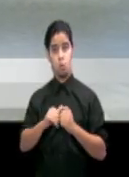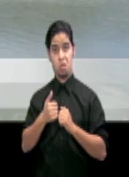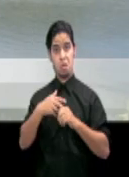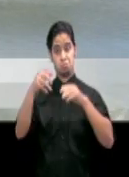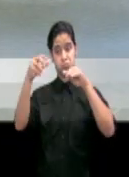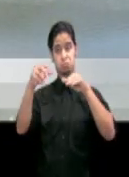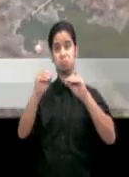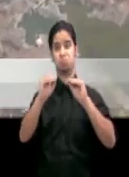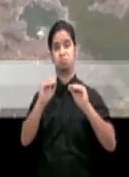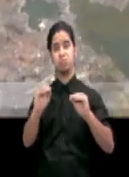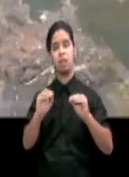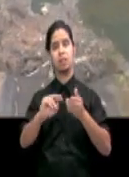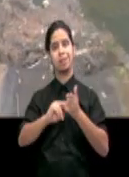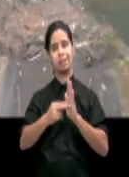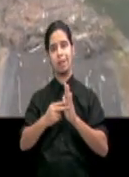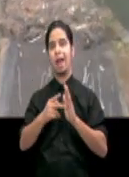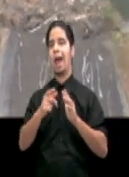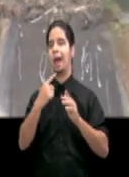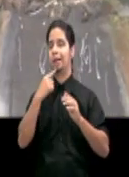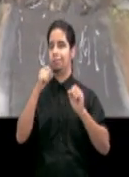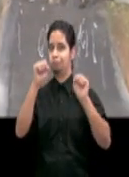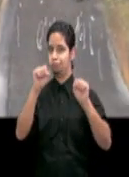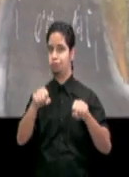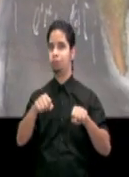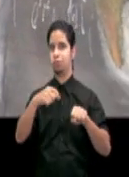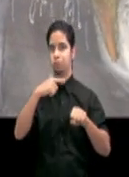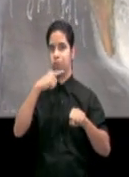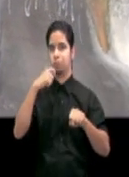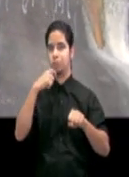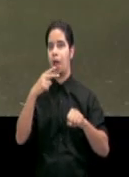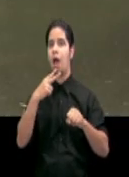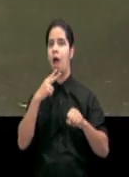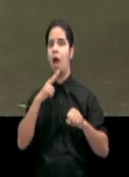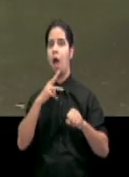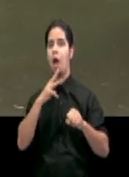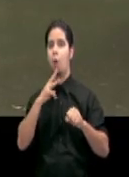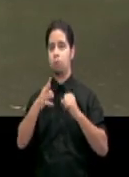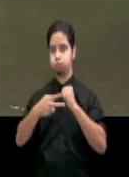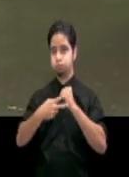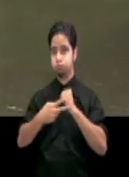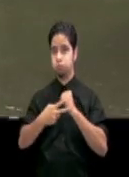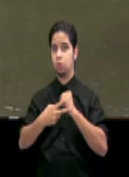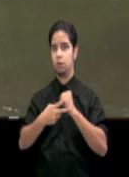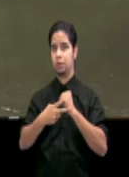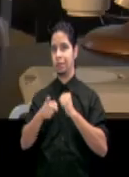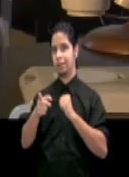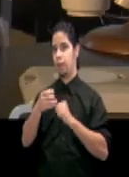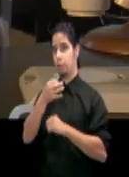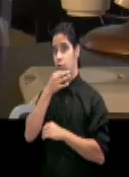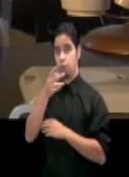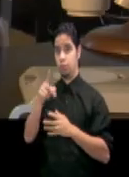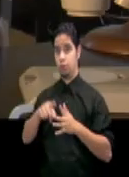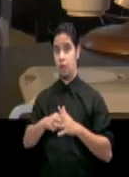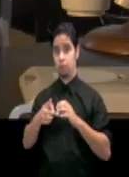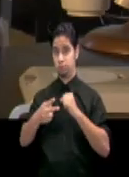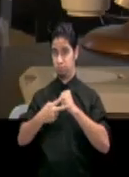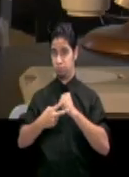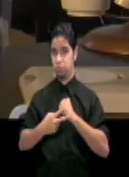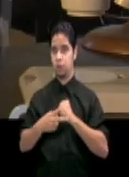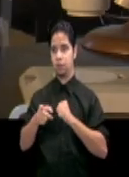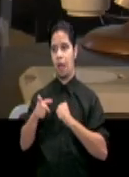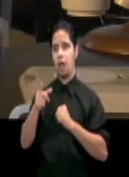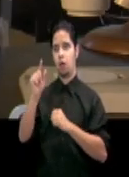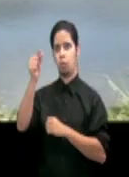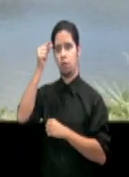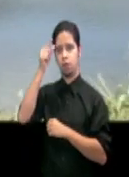isla, la posibilidad del racionamiento de agua lo tenemos a la vuelta de la esquina, añadió el ecólogo. Ya se está hablando, el gobierno ya está tomando